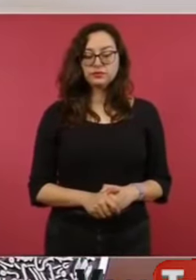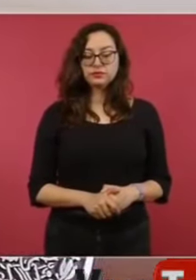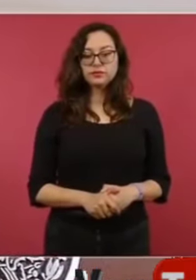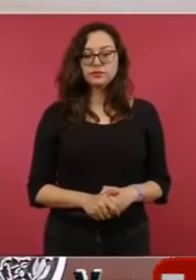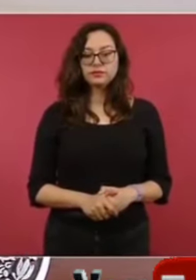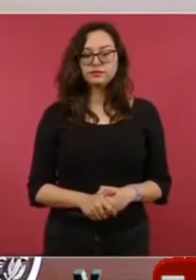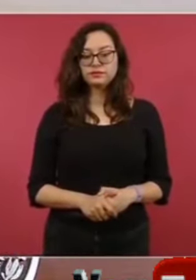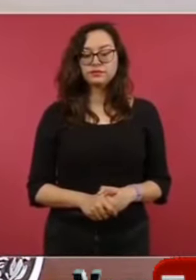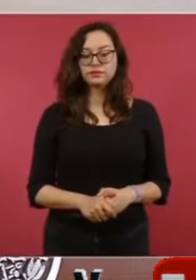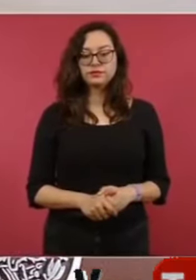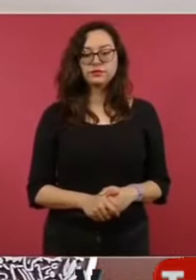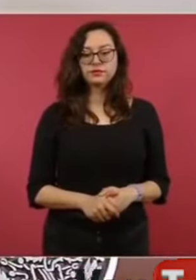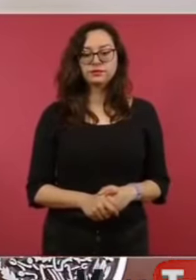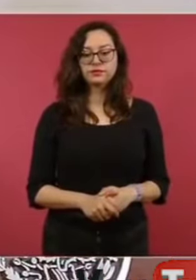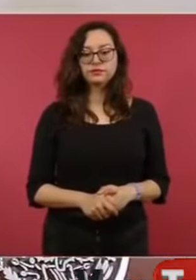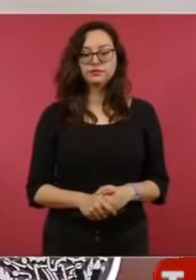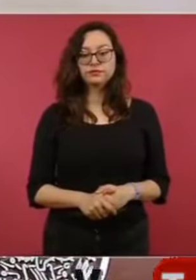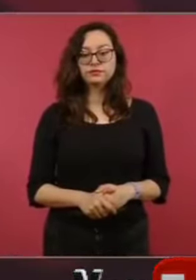de manera